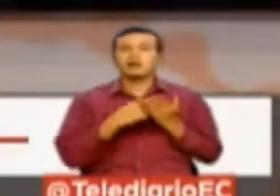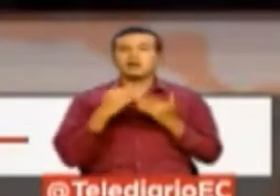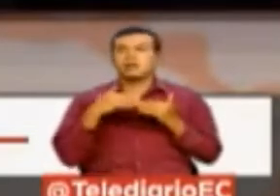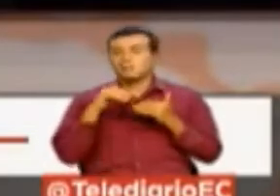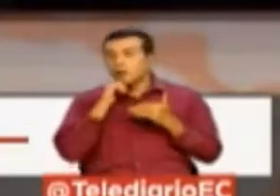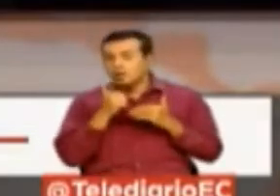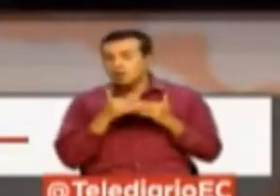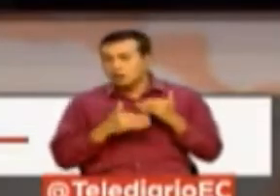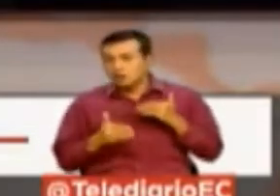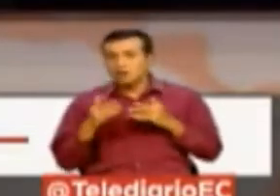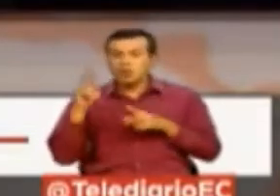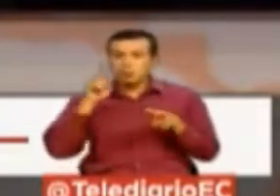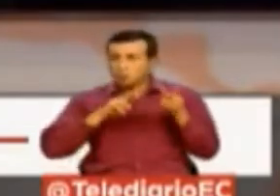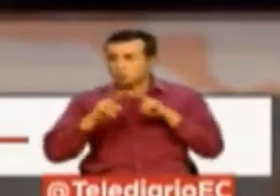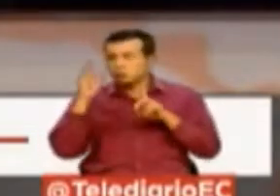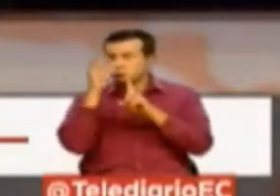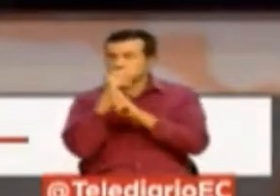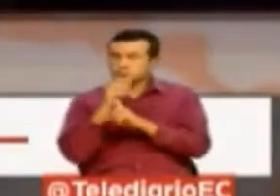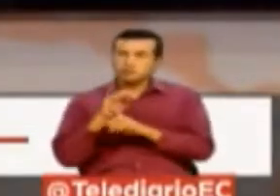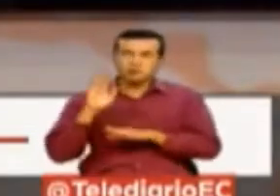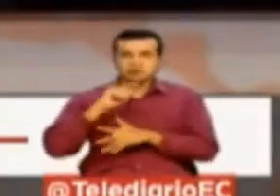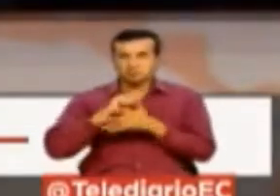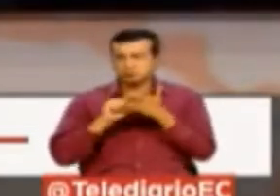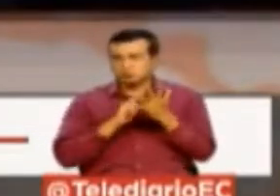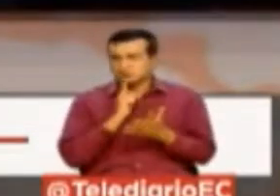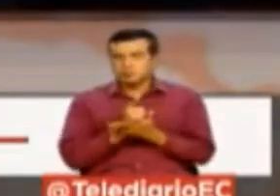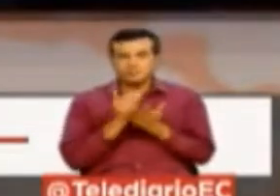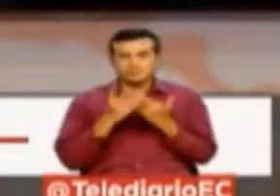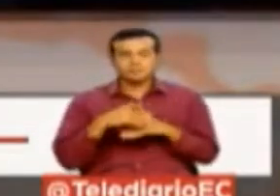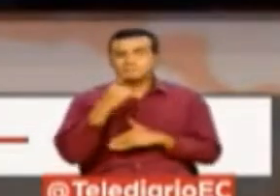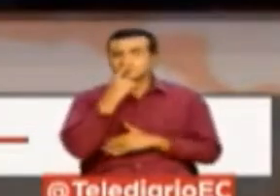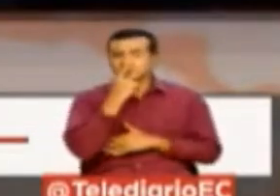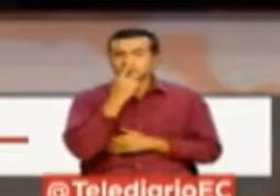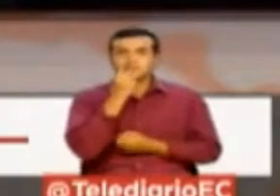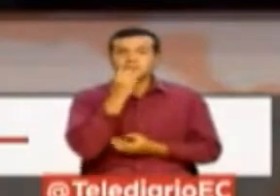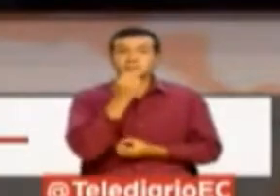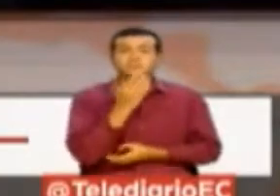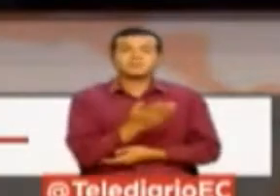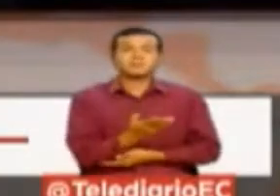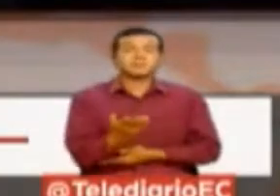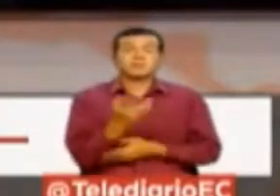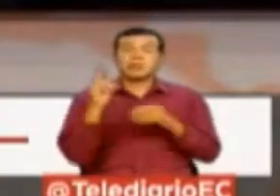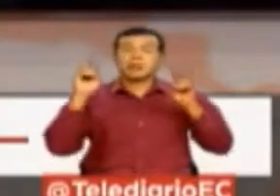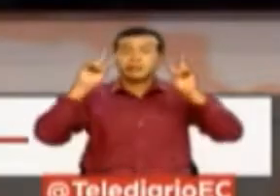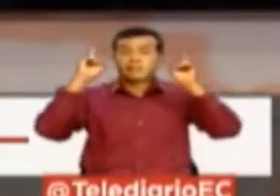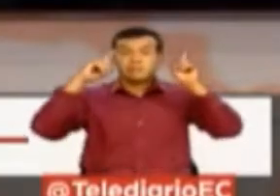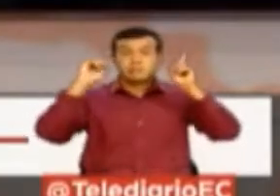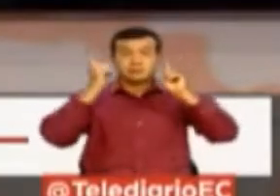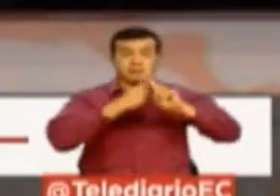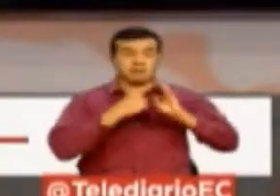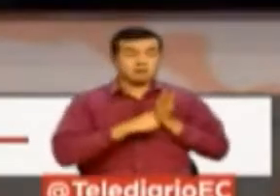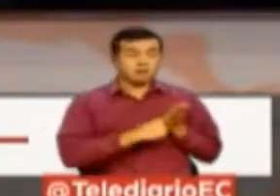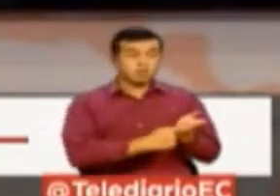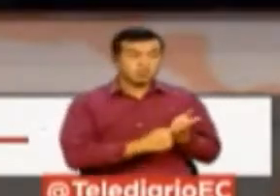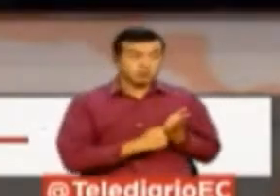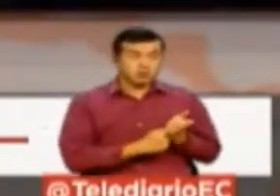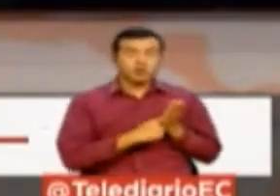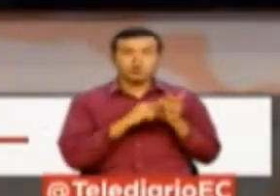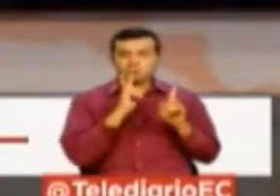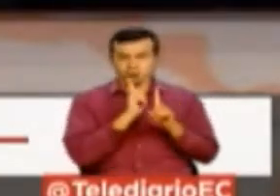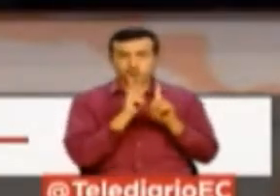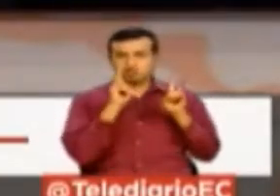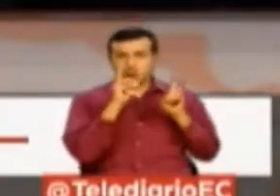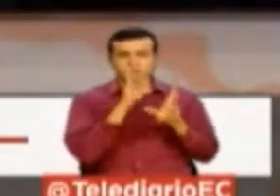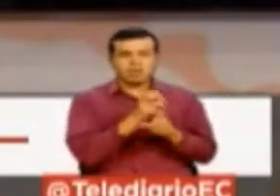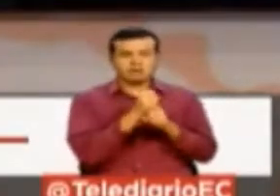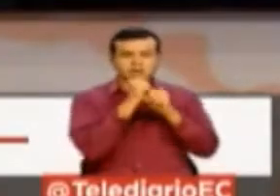gabinete para hacer una evaluación de los avances los compromisos y esto es interesante vivirlo así porque en el marco de la primera reunión del eje sólo de